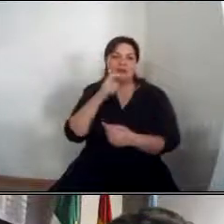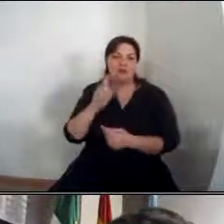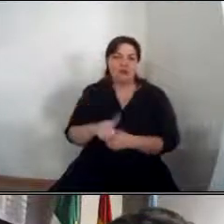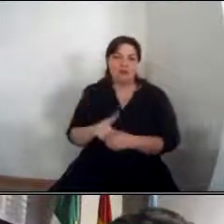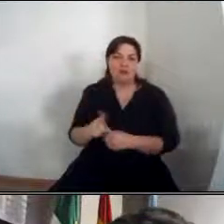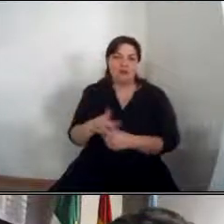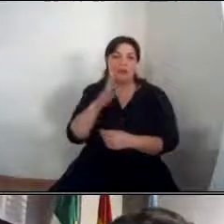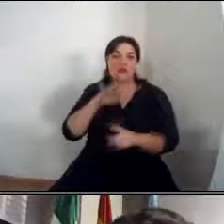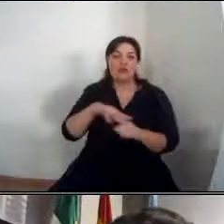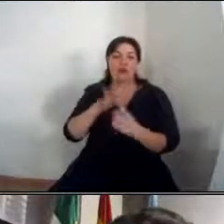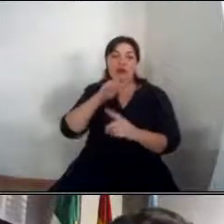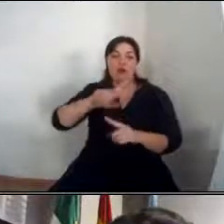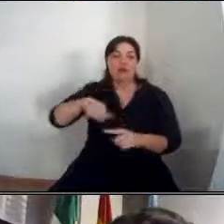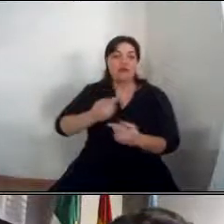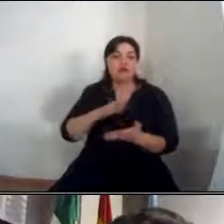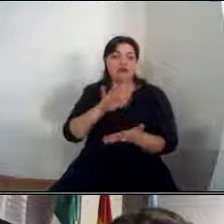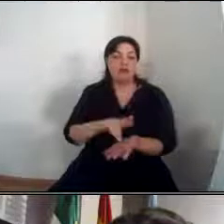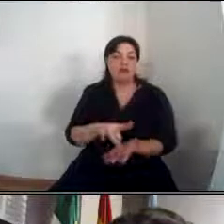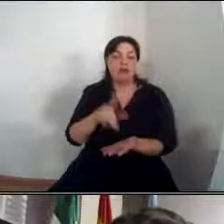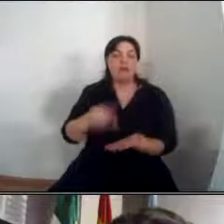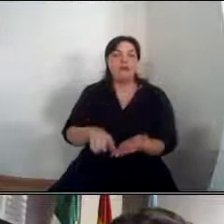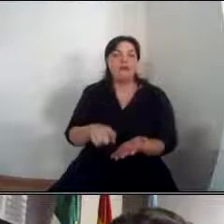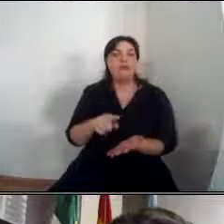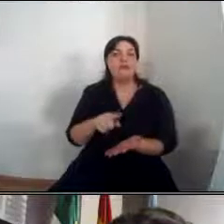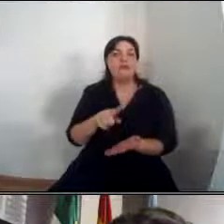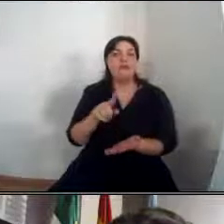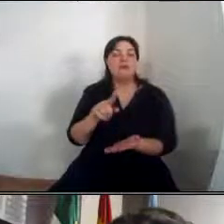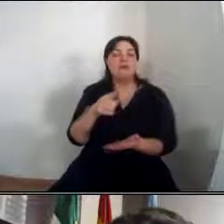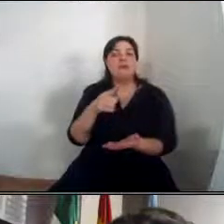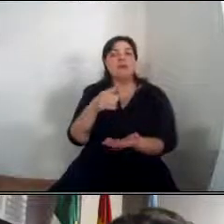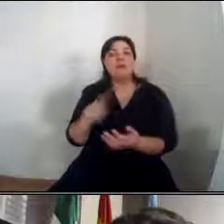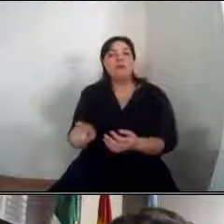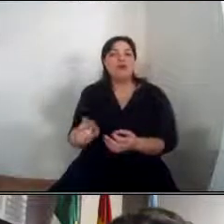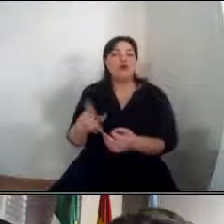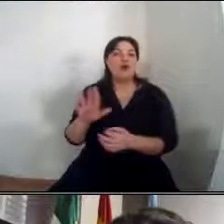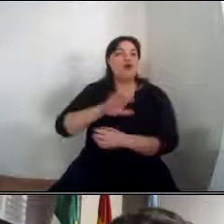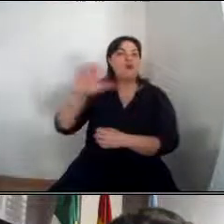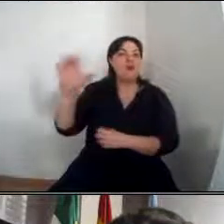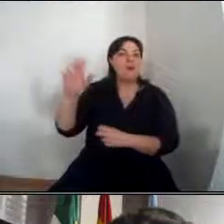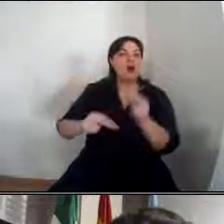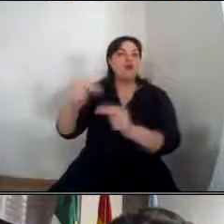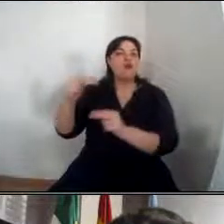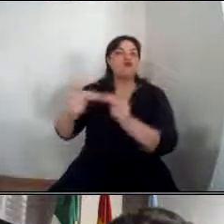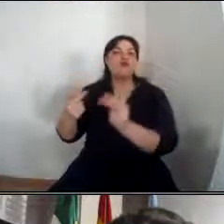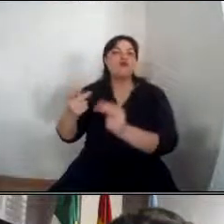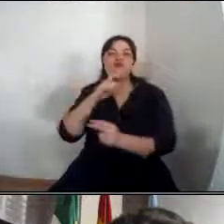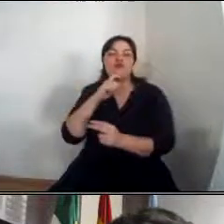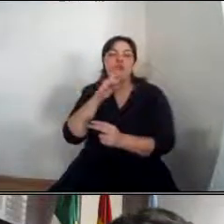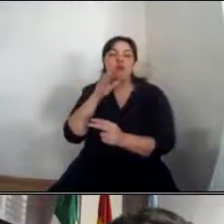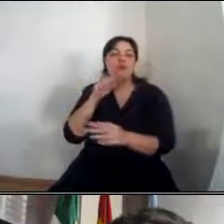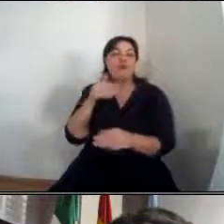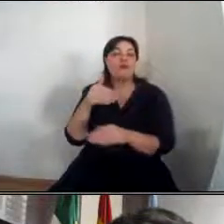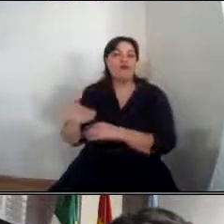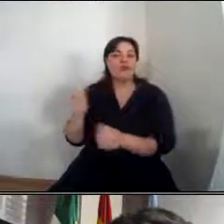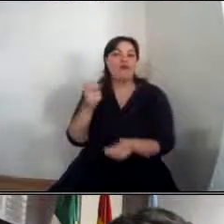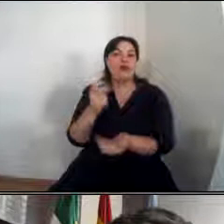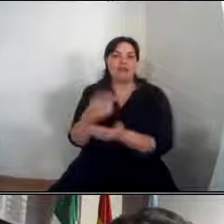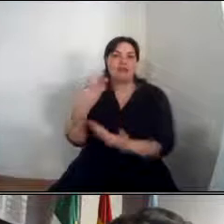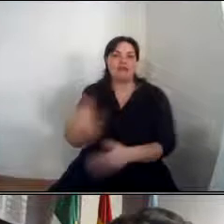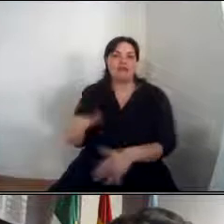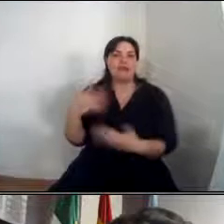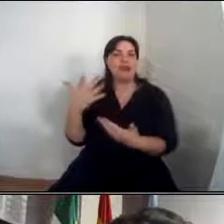esta situación, ni ayudan a construir una Europa que tiene por delante grandes